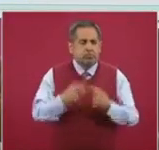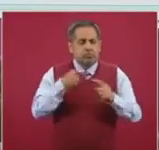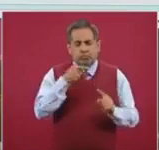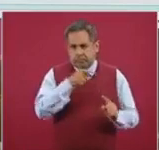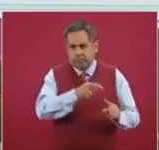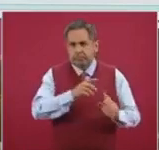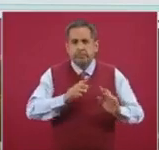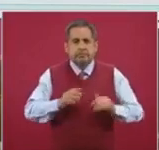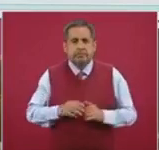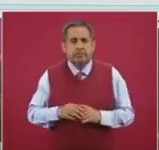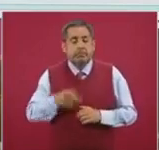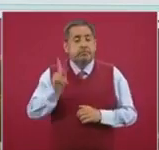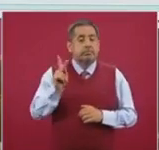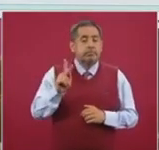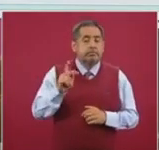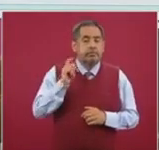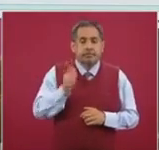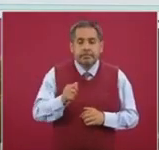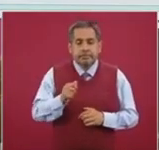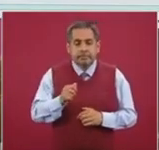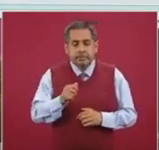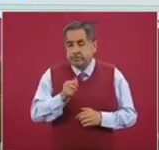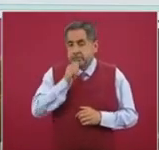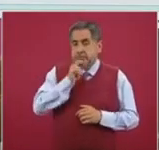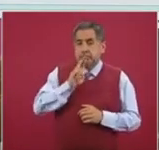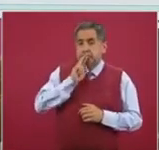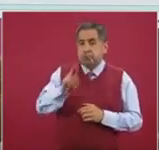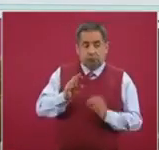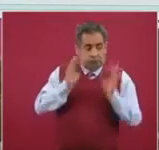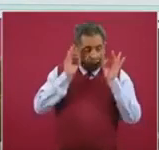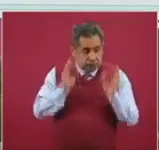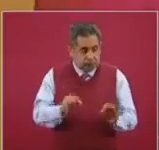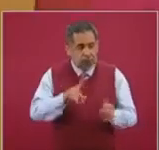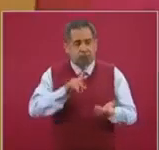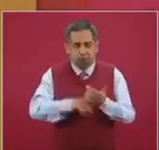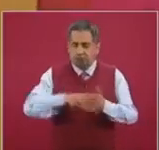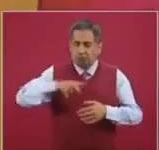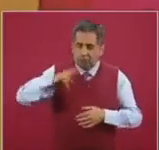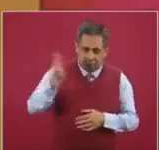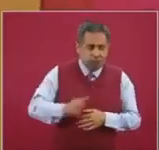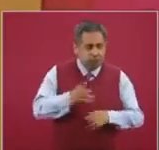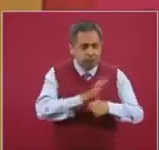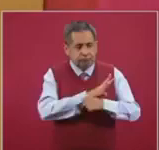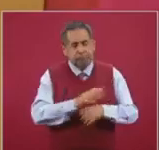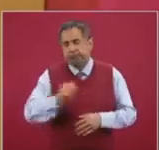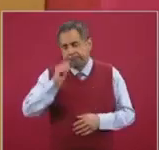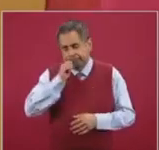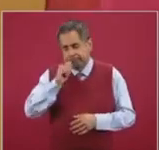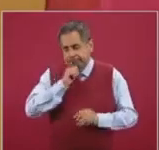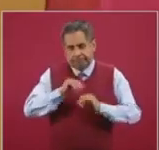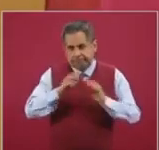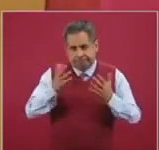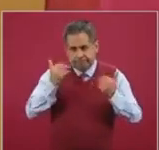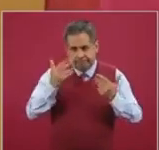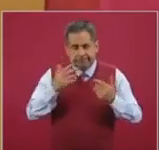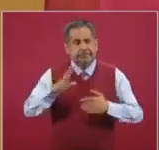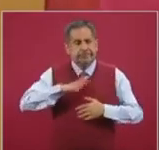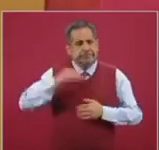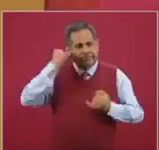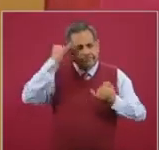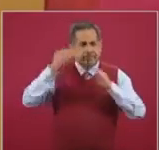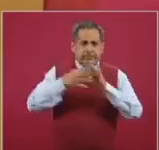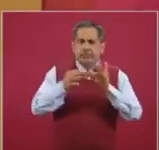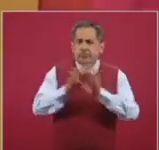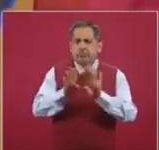epidemia en el país, pero no tienen una comprobación por laboratorio. Y existen criterios documentados en